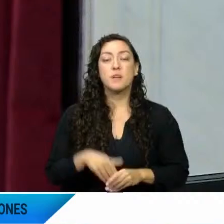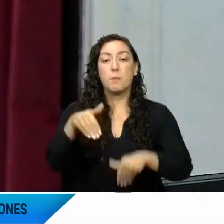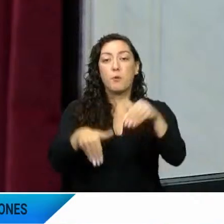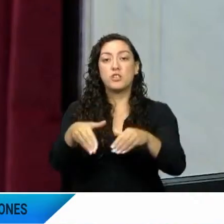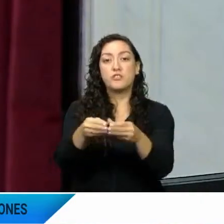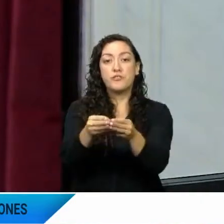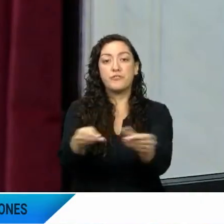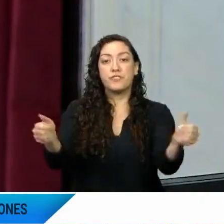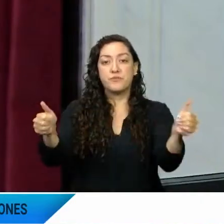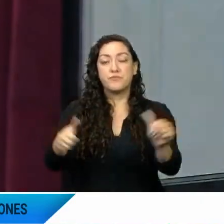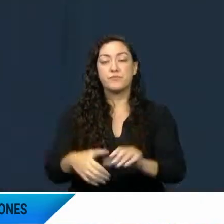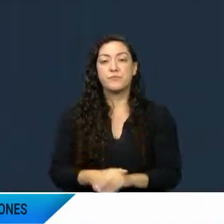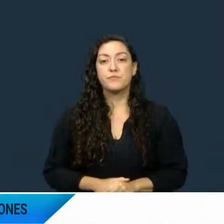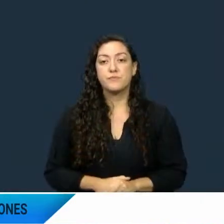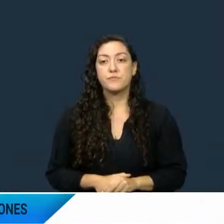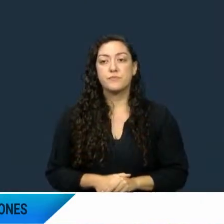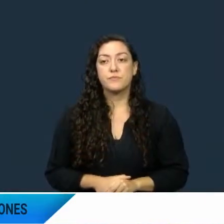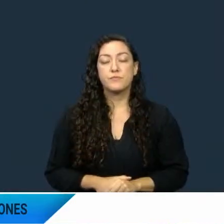votación.